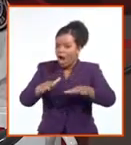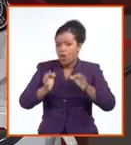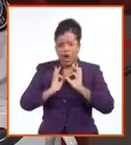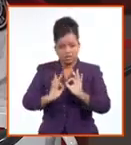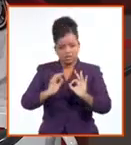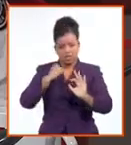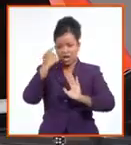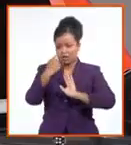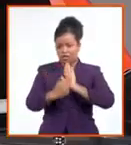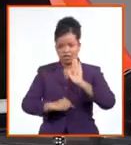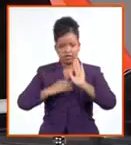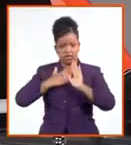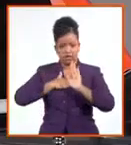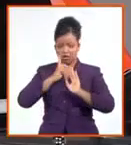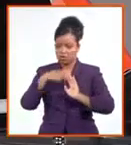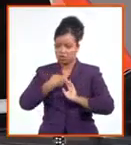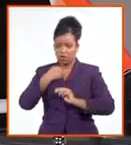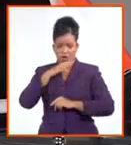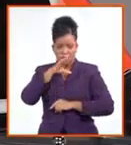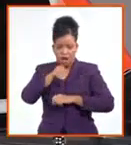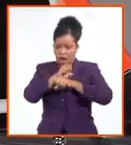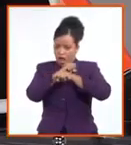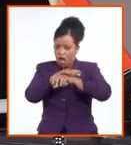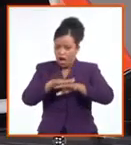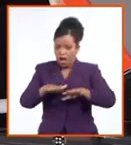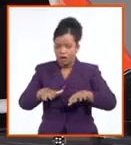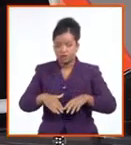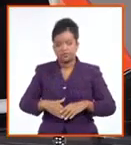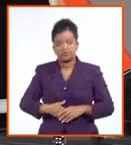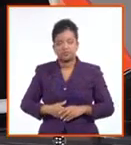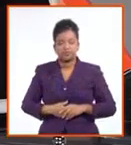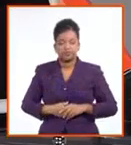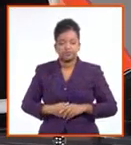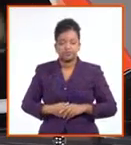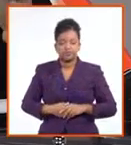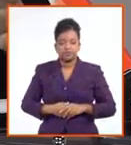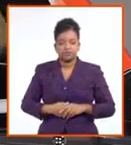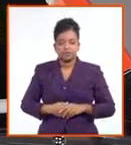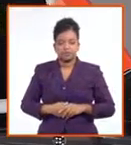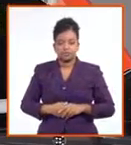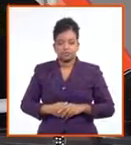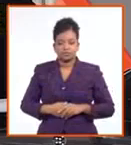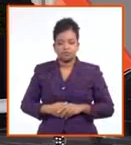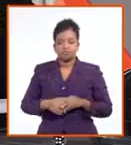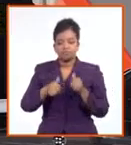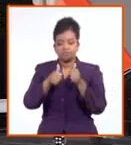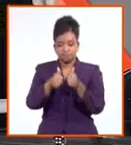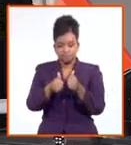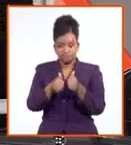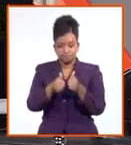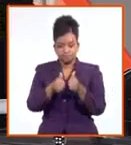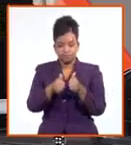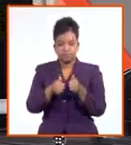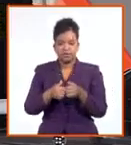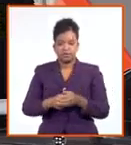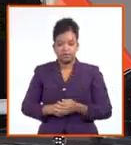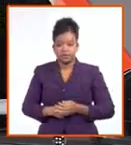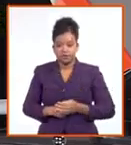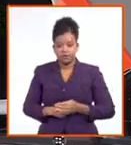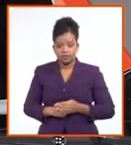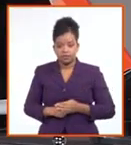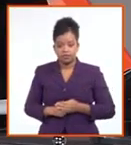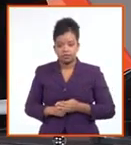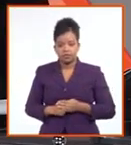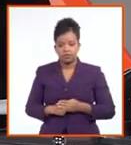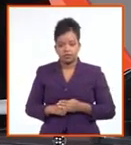caracteriza. Teniente Coronel, en estas circunstancias, por supuesto que se lamenta la pérdida de